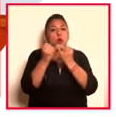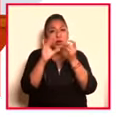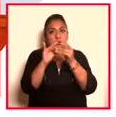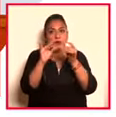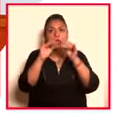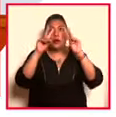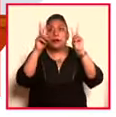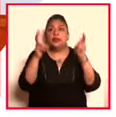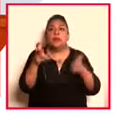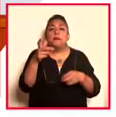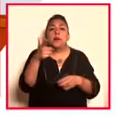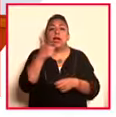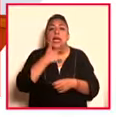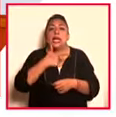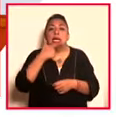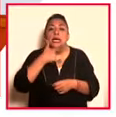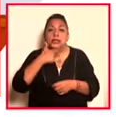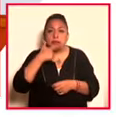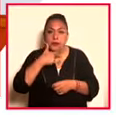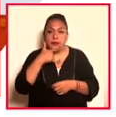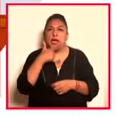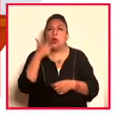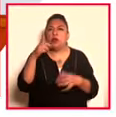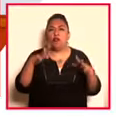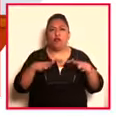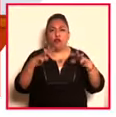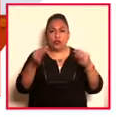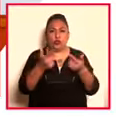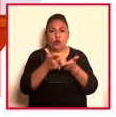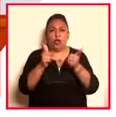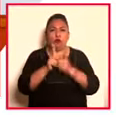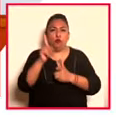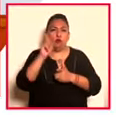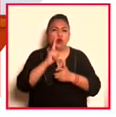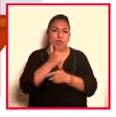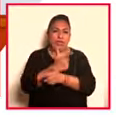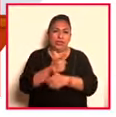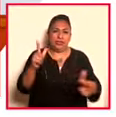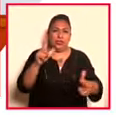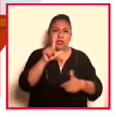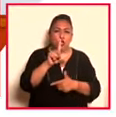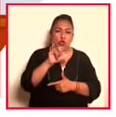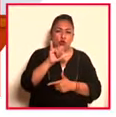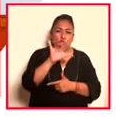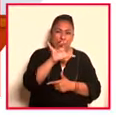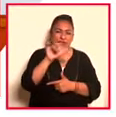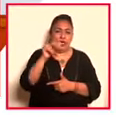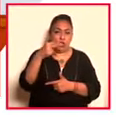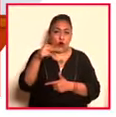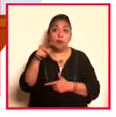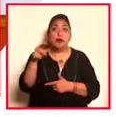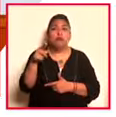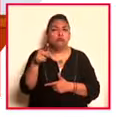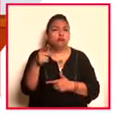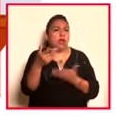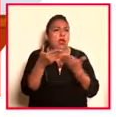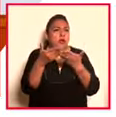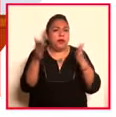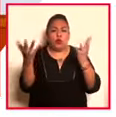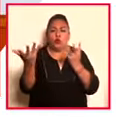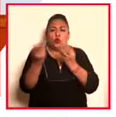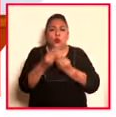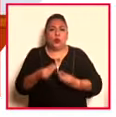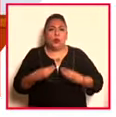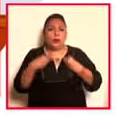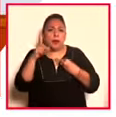del lesbianismo, porque una de las fundadoras del grupo de Mujeres Libres, que era Lucía Sánchez Hornil, vivía abiertamente con una mujer, o sea,